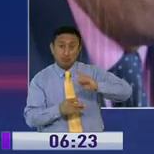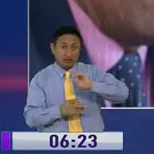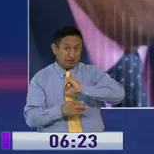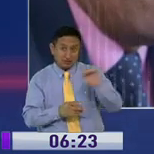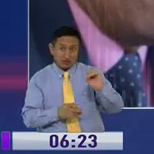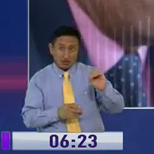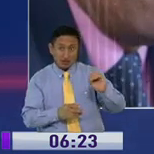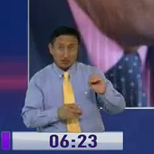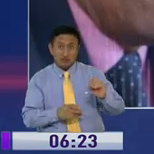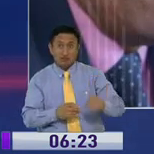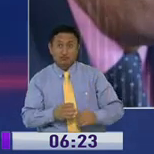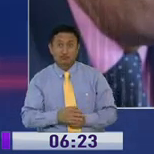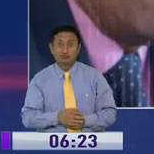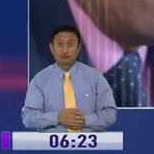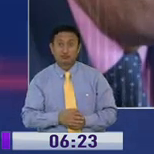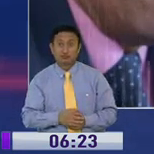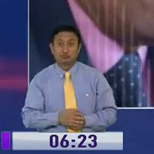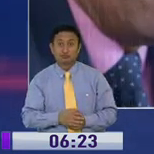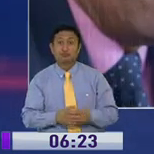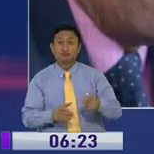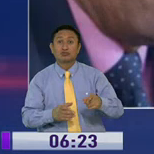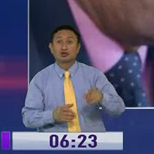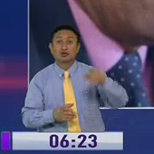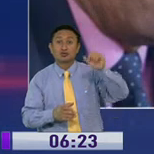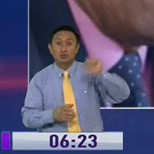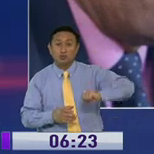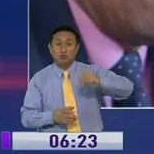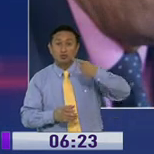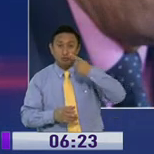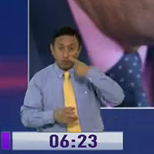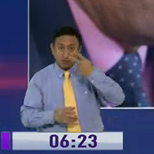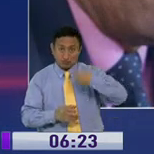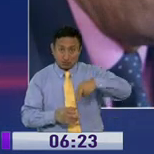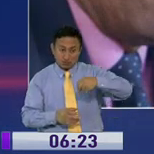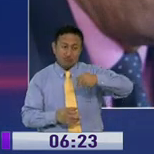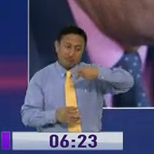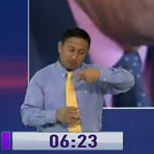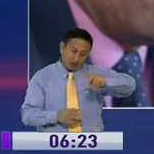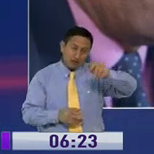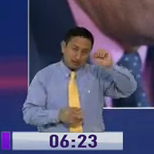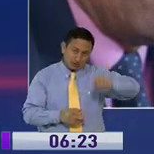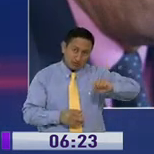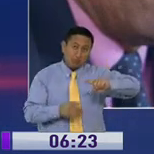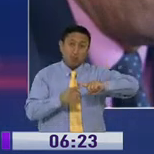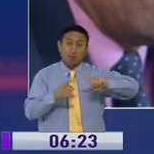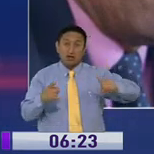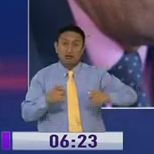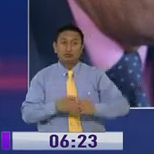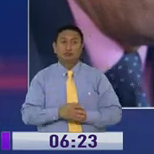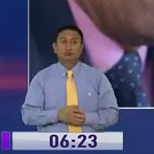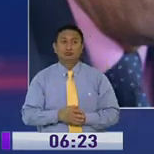sus obligaciones de padre con sus hijos, emitir una disposición para que